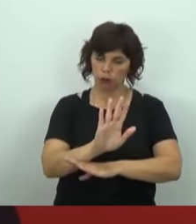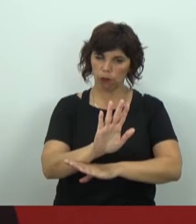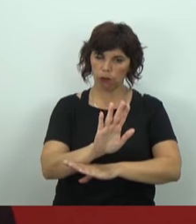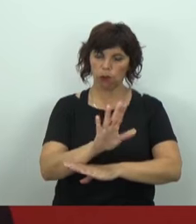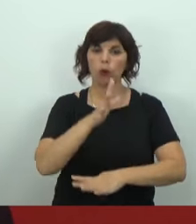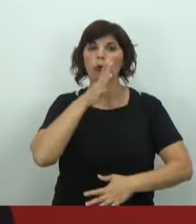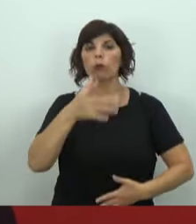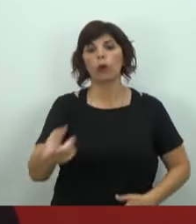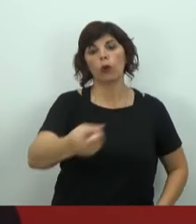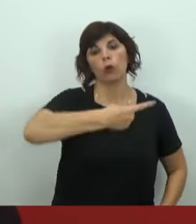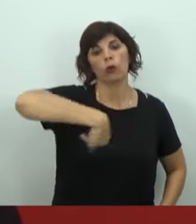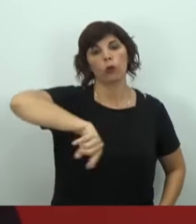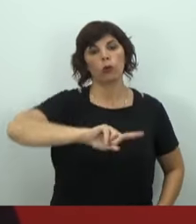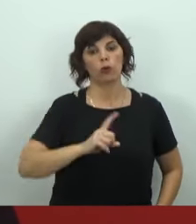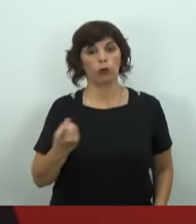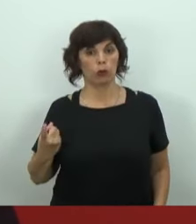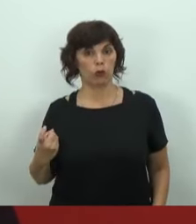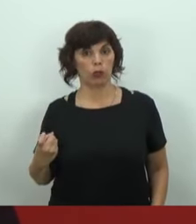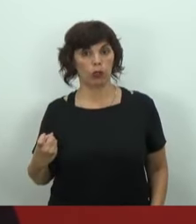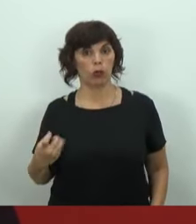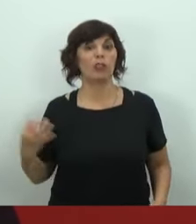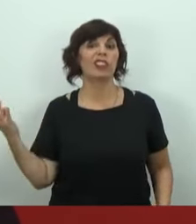Porque si algo necesitamos, querido oyente,